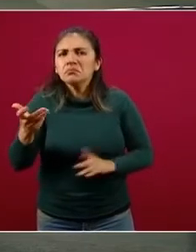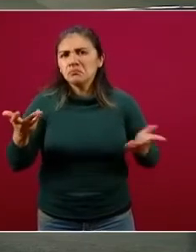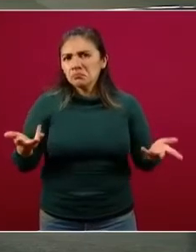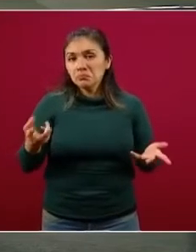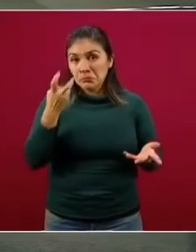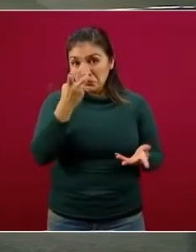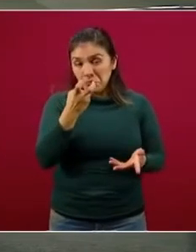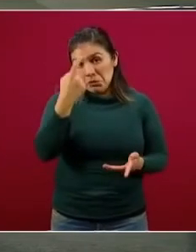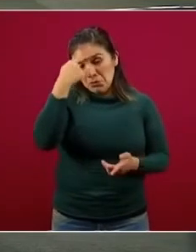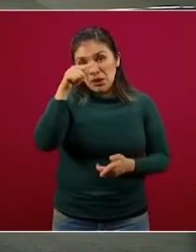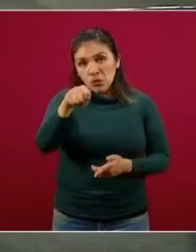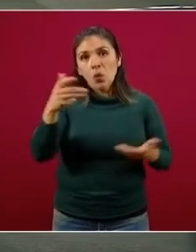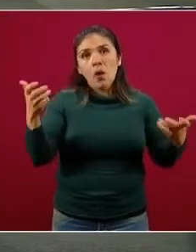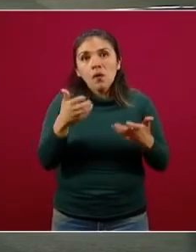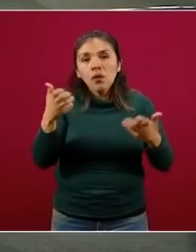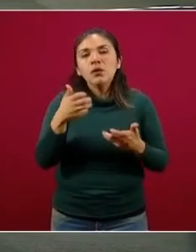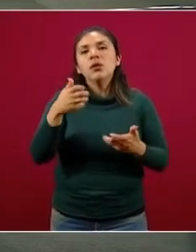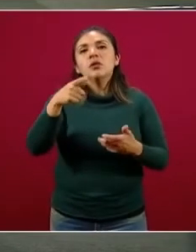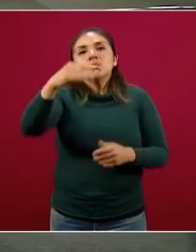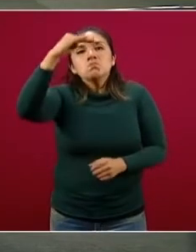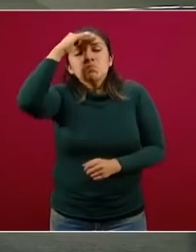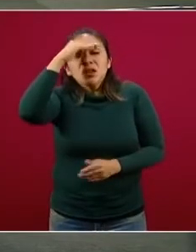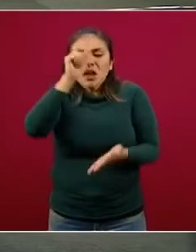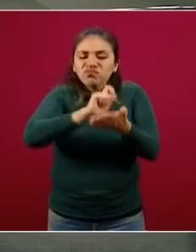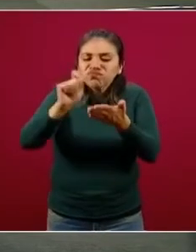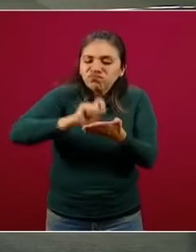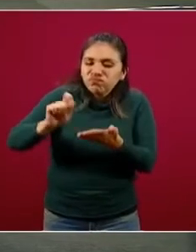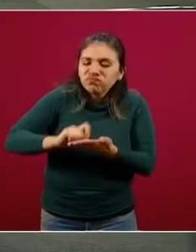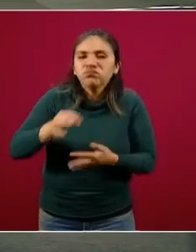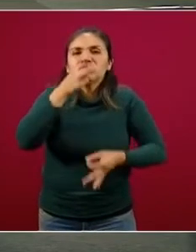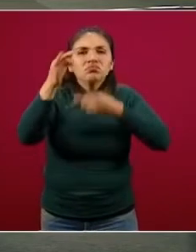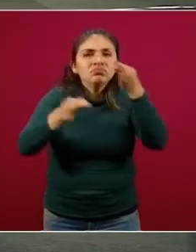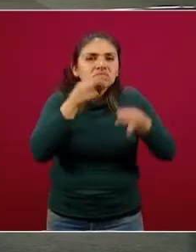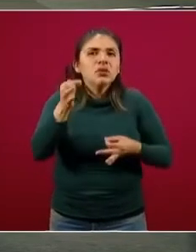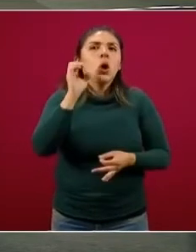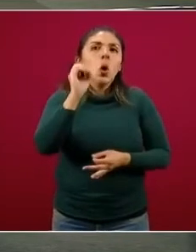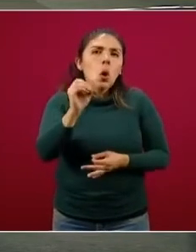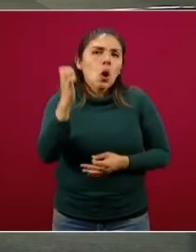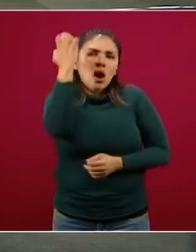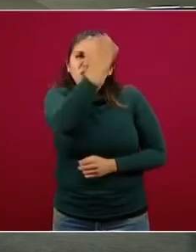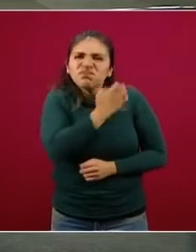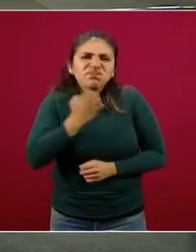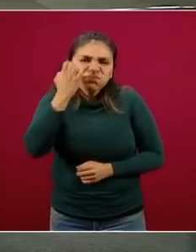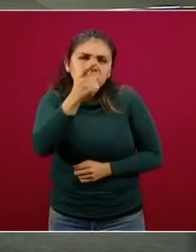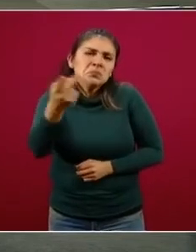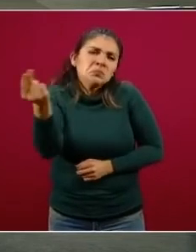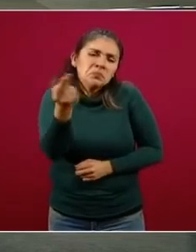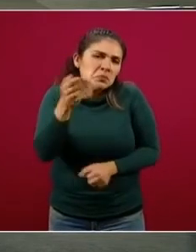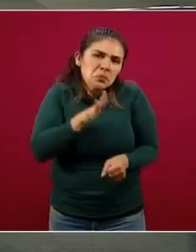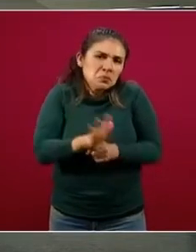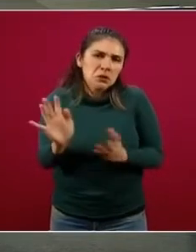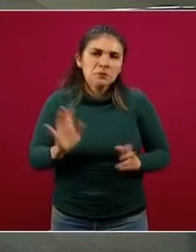y hacer también sus notas y análisis que requieran.